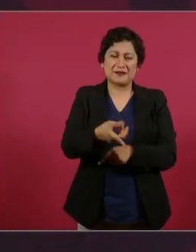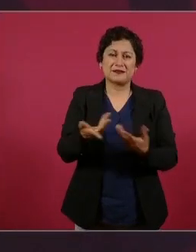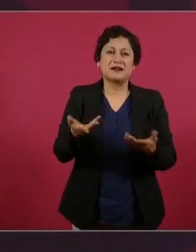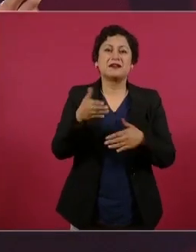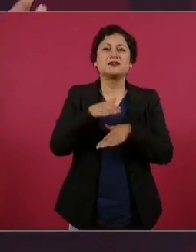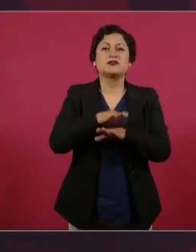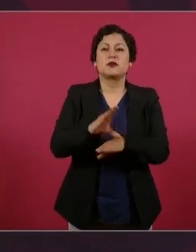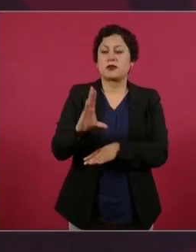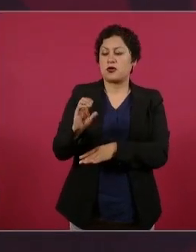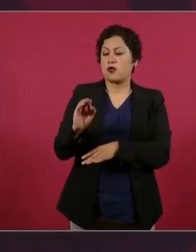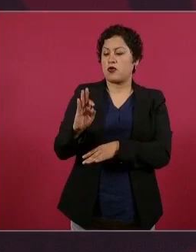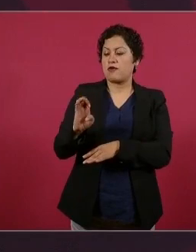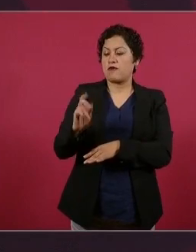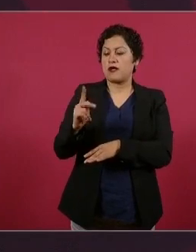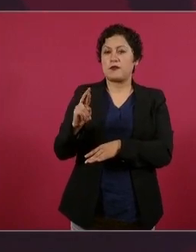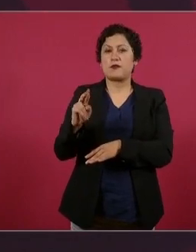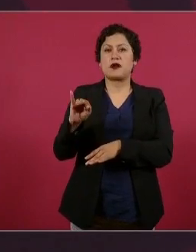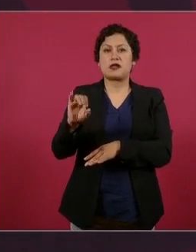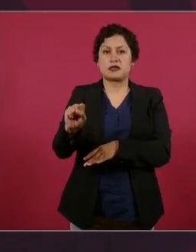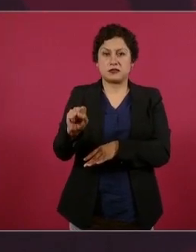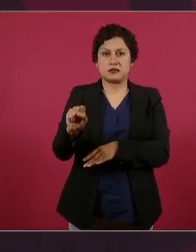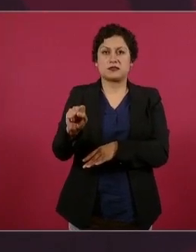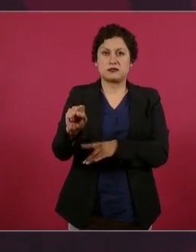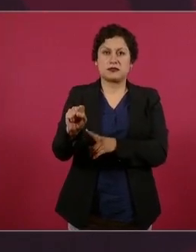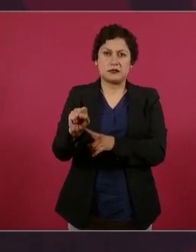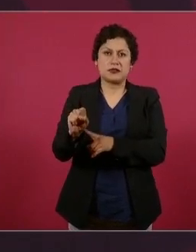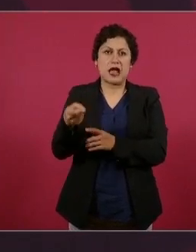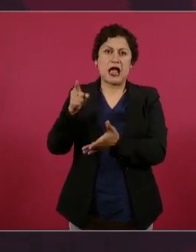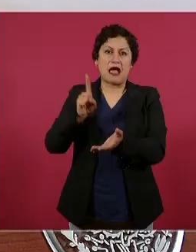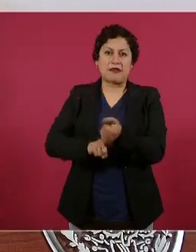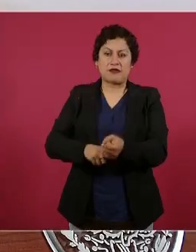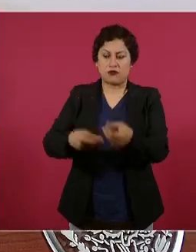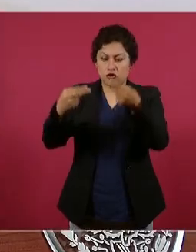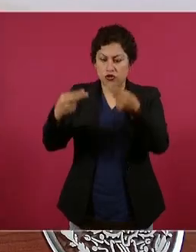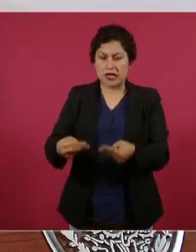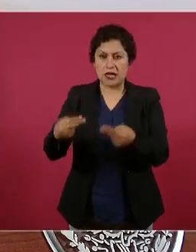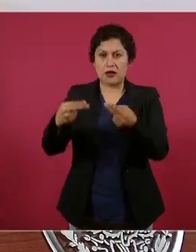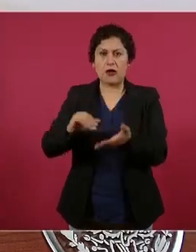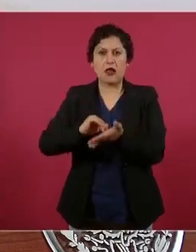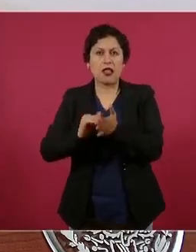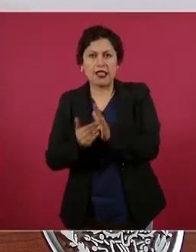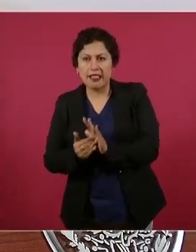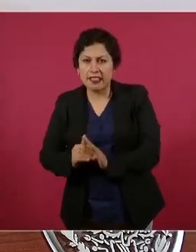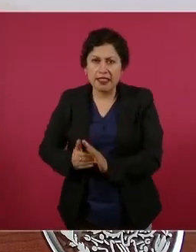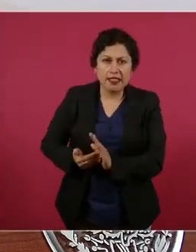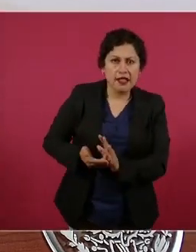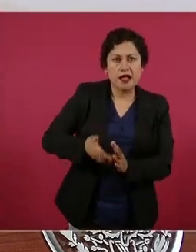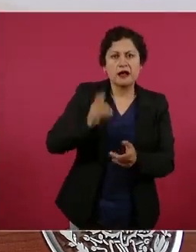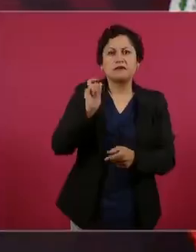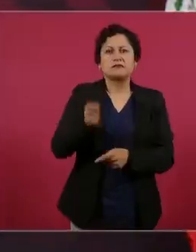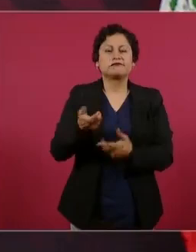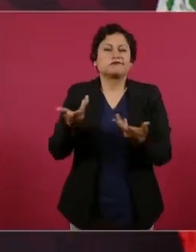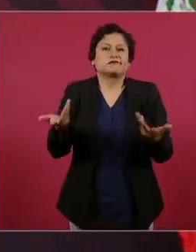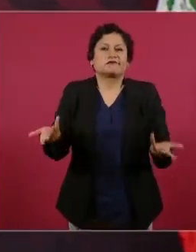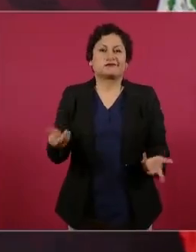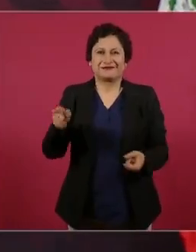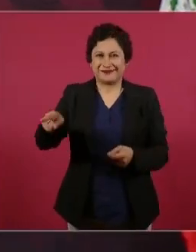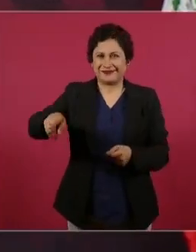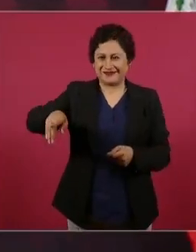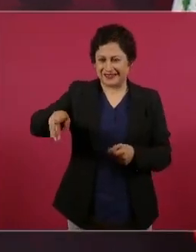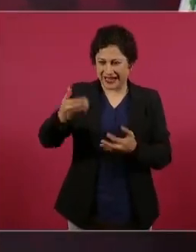acerca del COFEPRIS, todos los negocios que hacían, ¿no? Esto que plantea de una